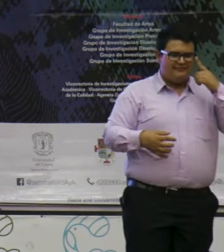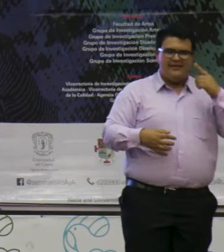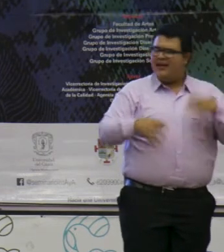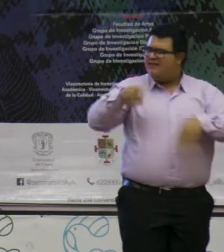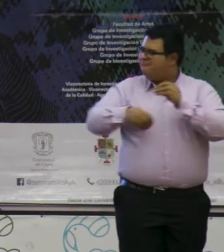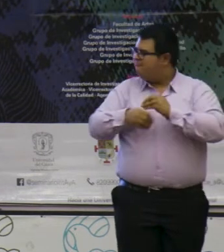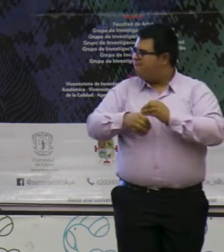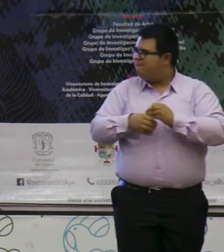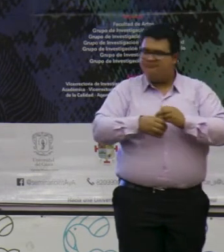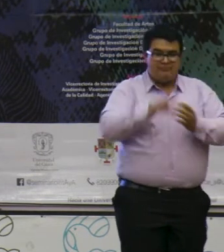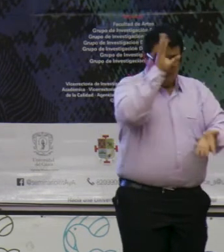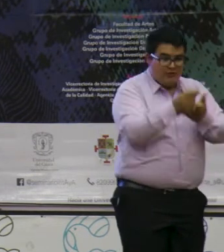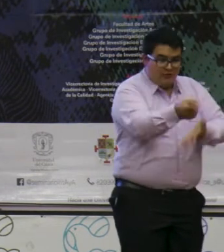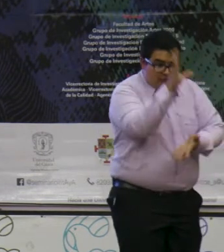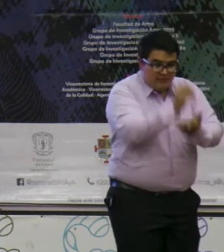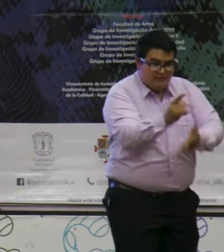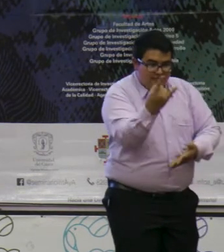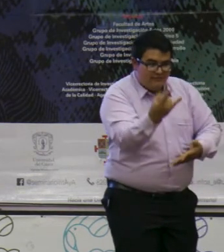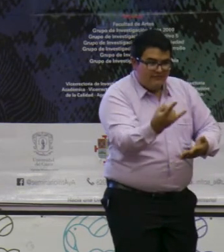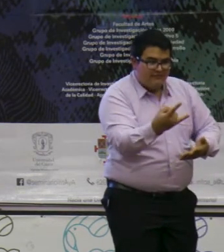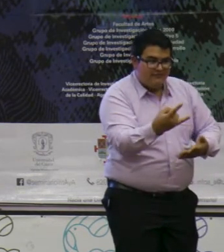¿Tienen alguna opinión ahí? Sería chévere. ¿Tienen alguna opinión?